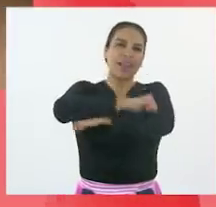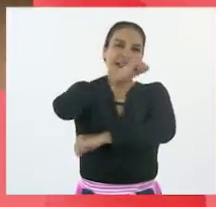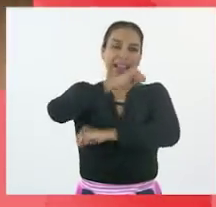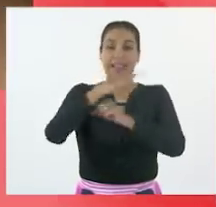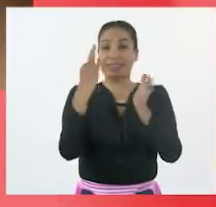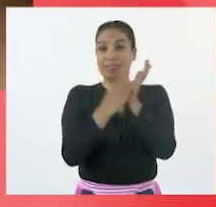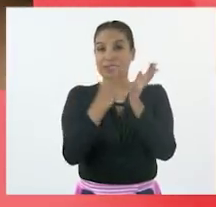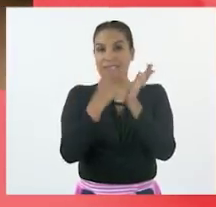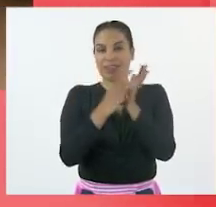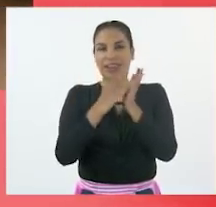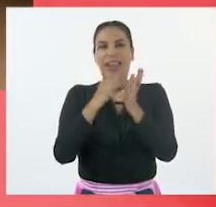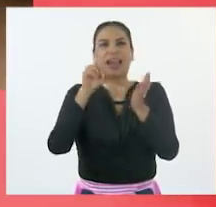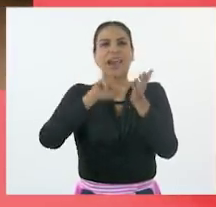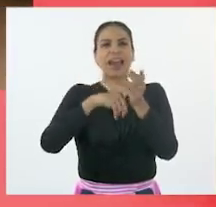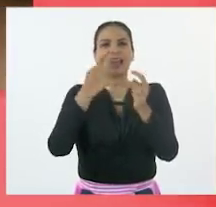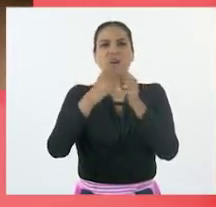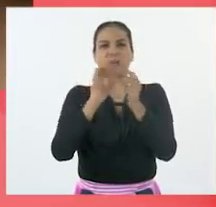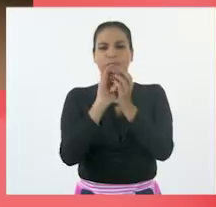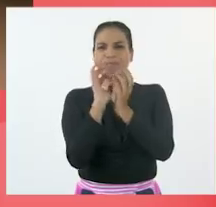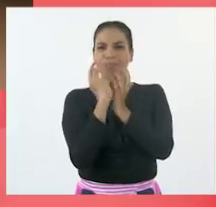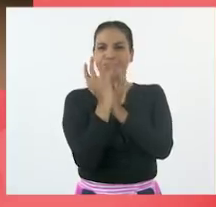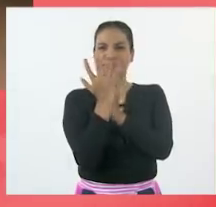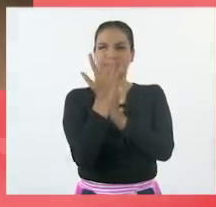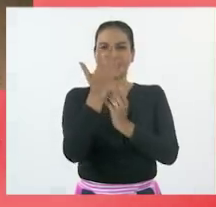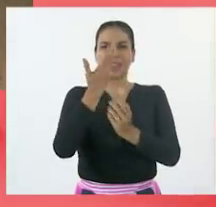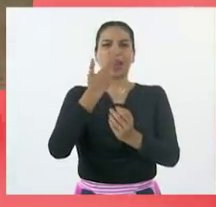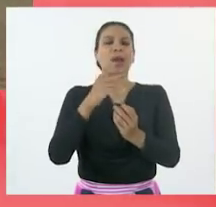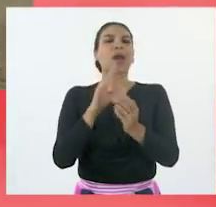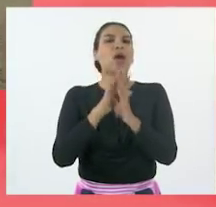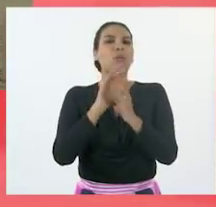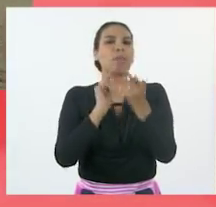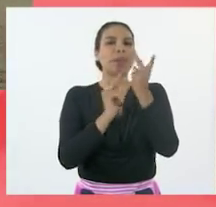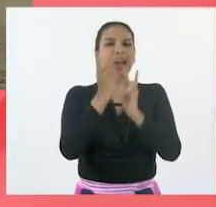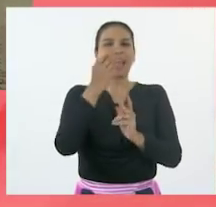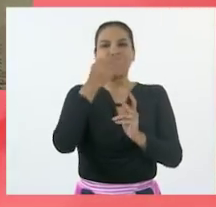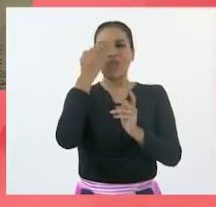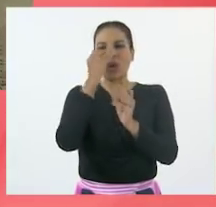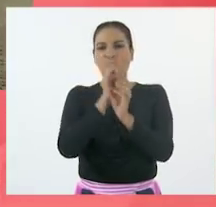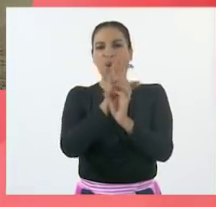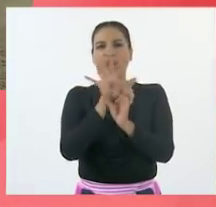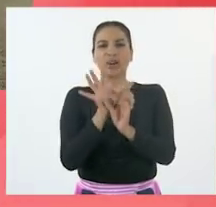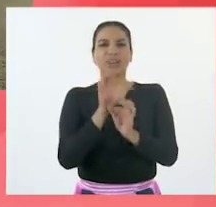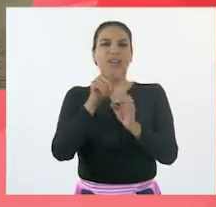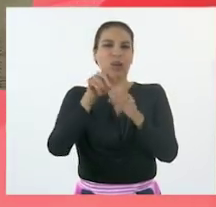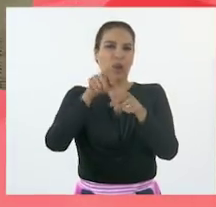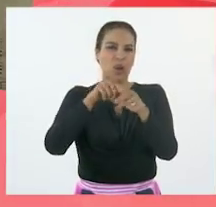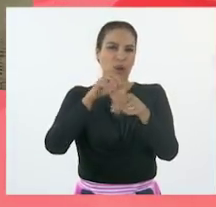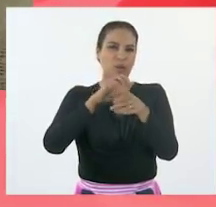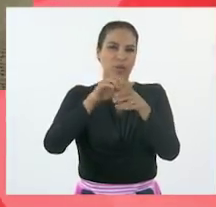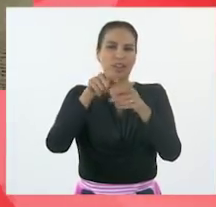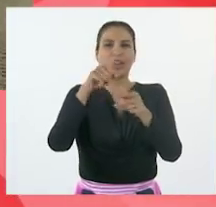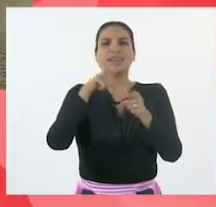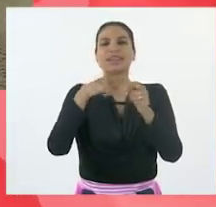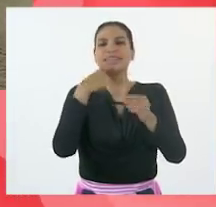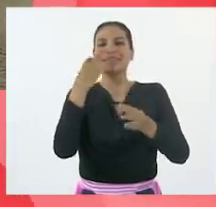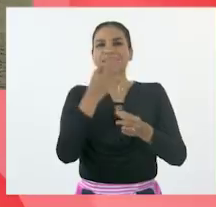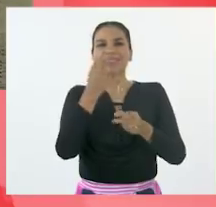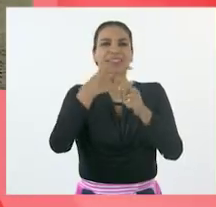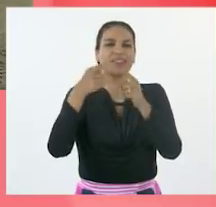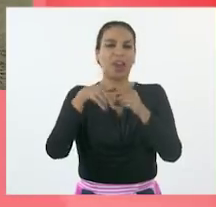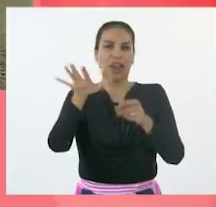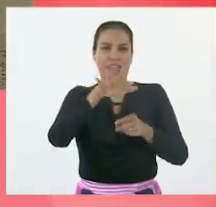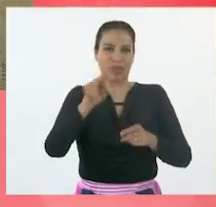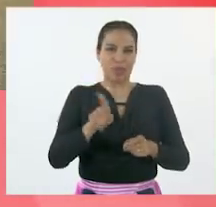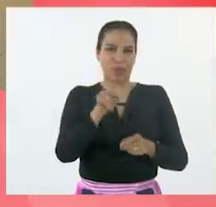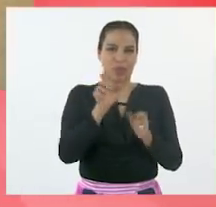hierro forjado, abrazadas por enredaderas y flores de bugambilia. Es, sin duda, el encuentro con los sabores de la auténtica